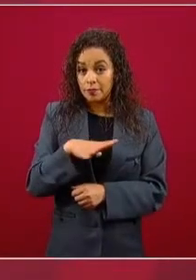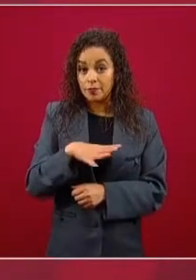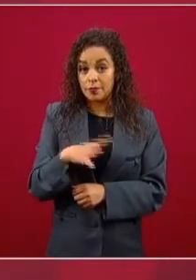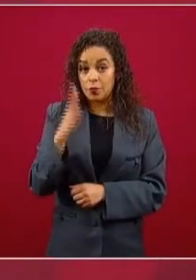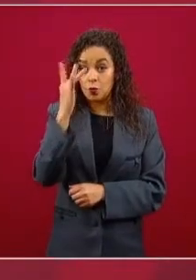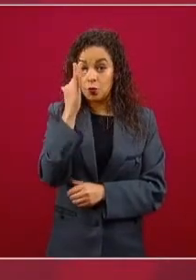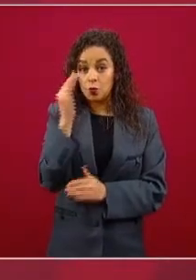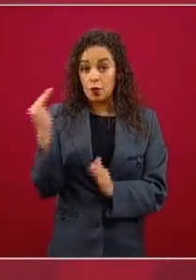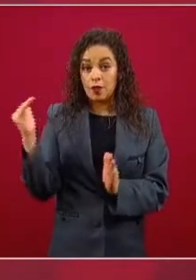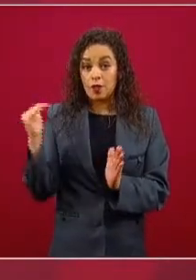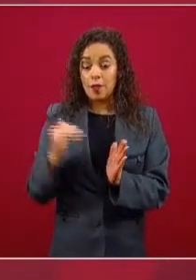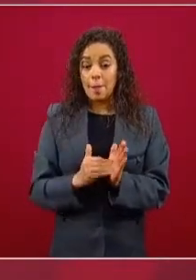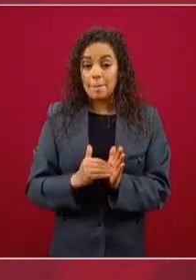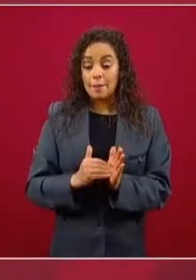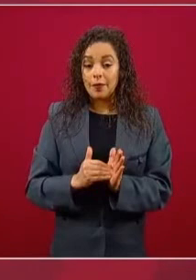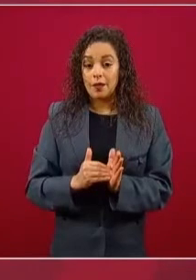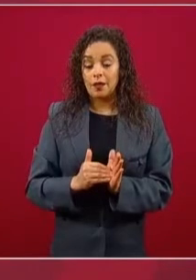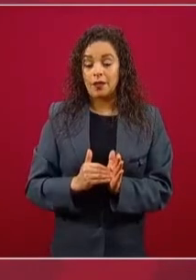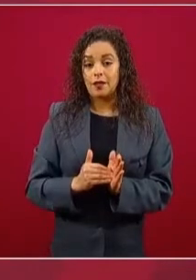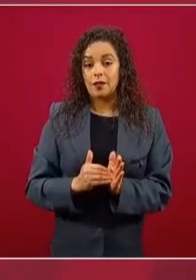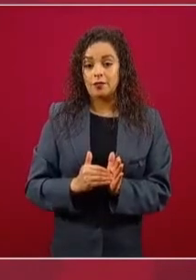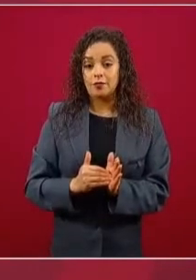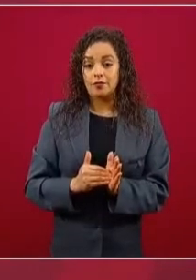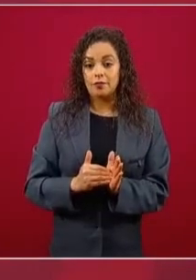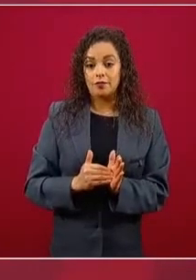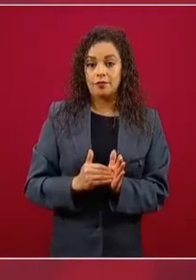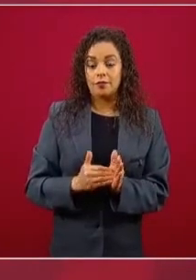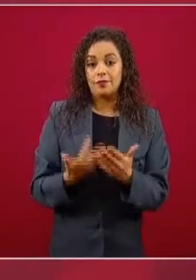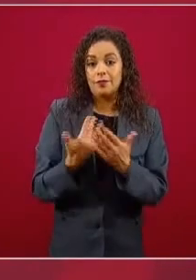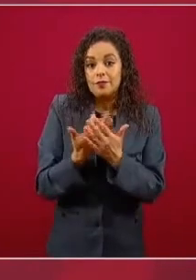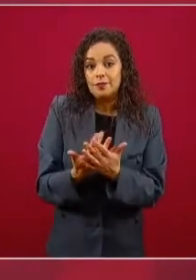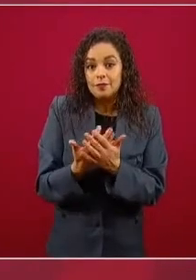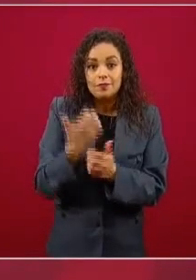que quieren hacer especialidad,